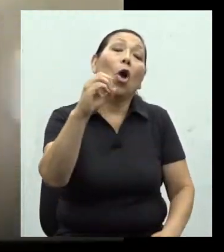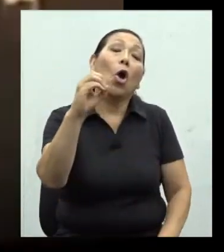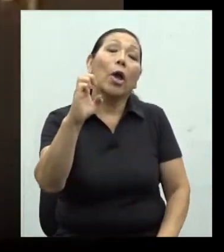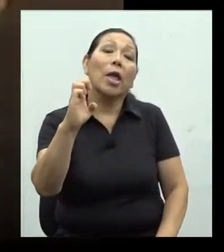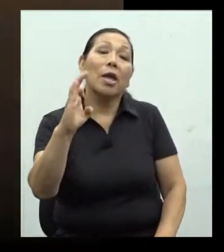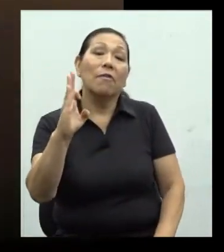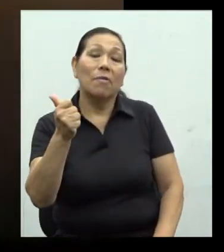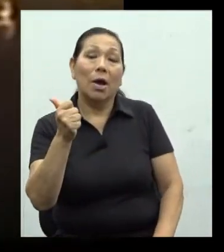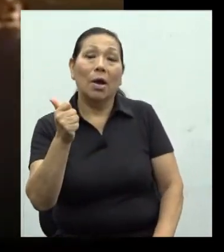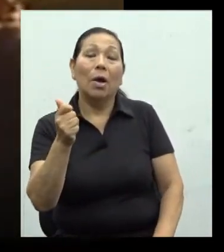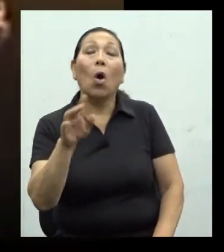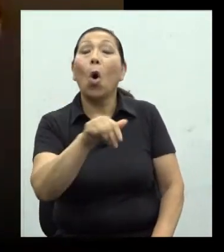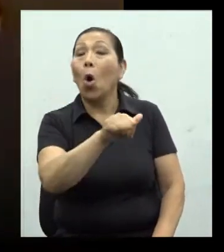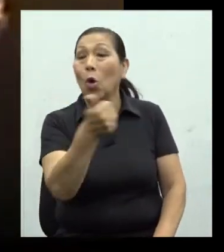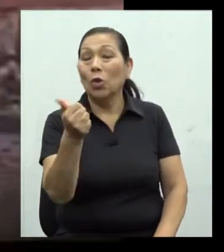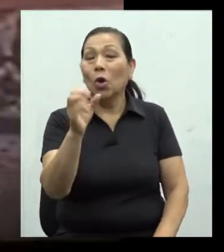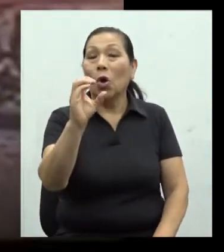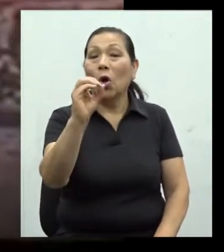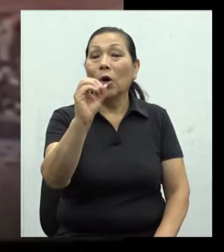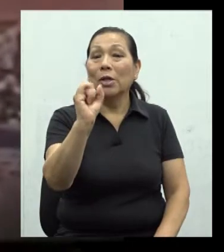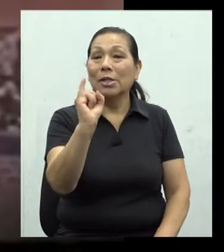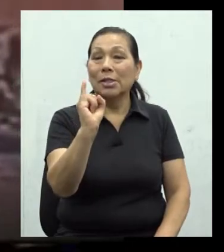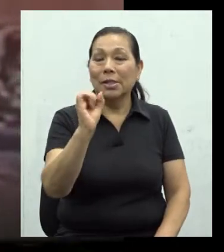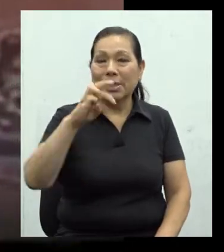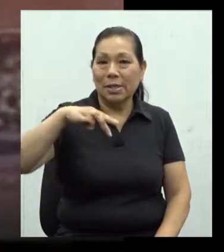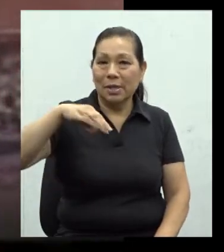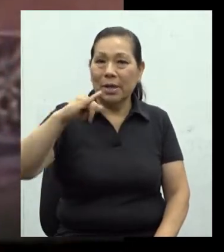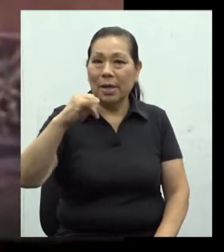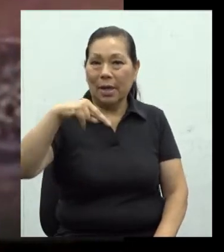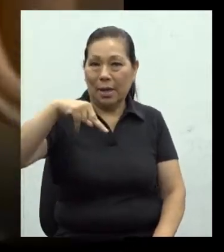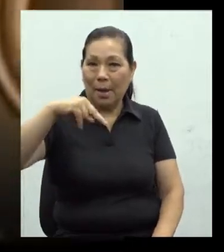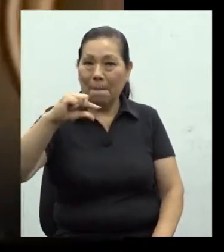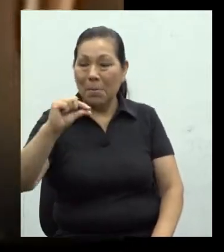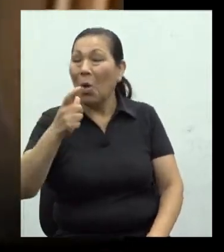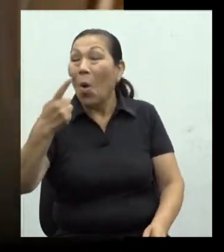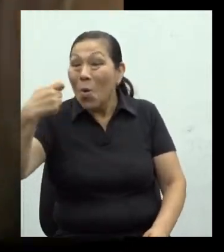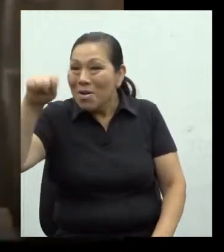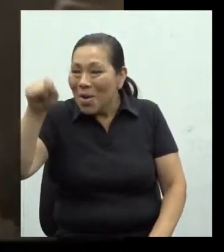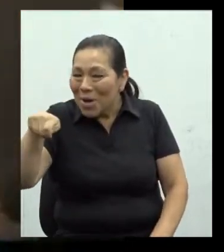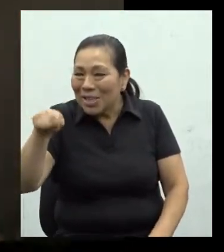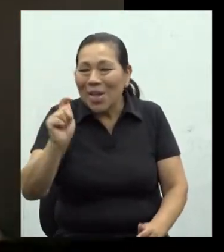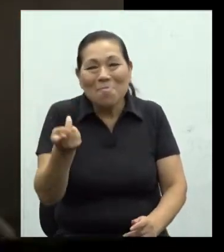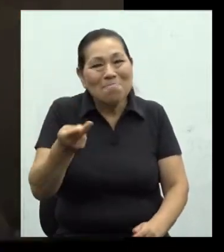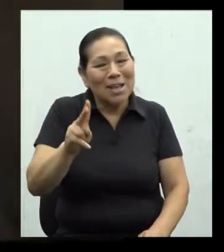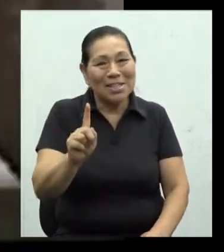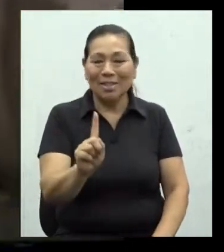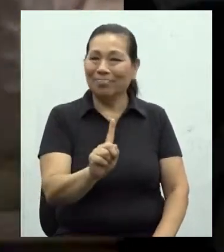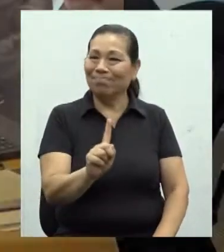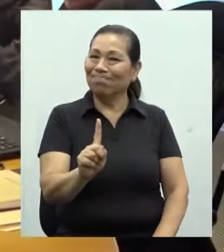y SINERMIN, que sumados tampoco pueden exceder el 1% referido.